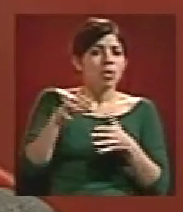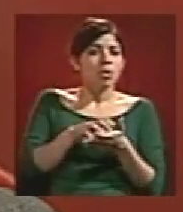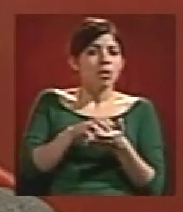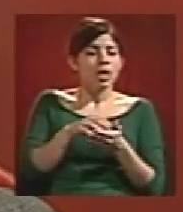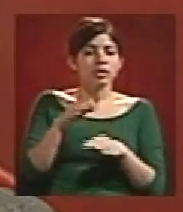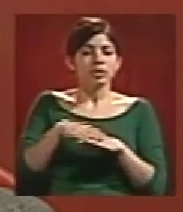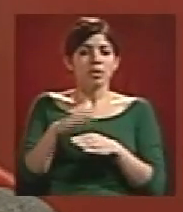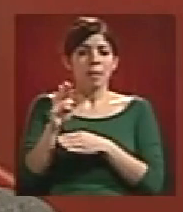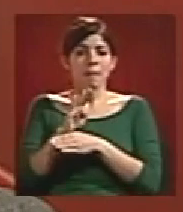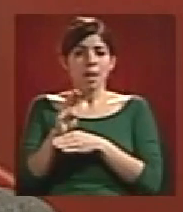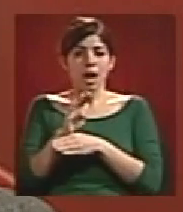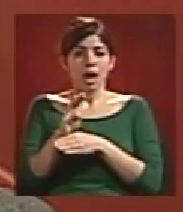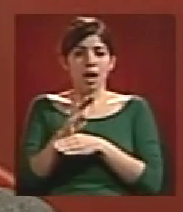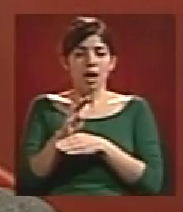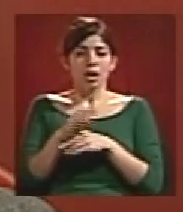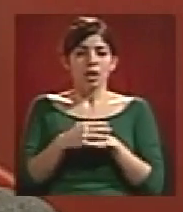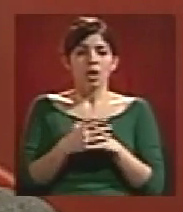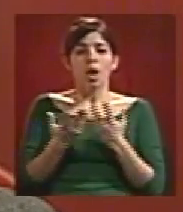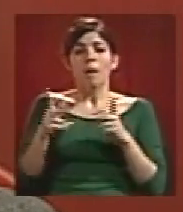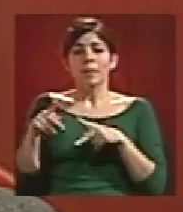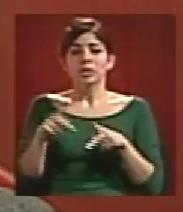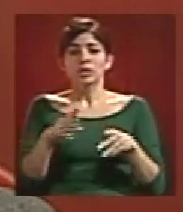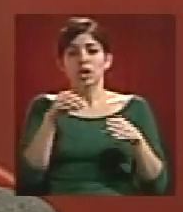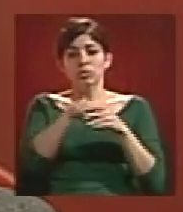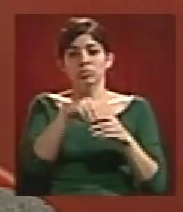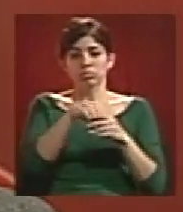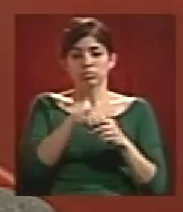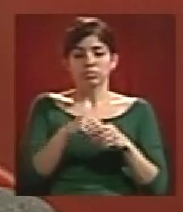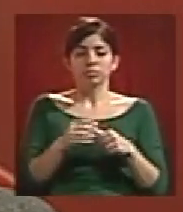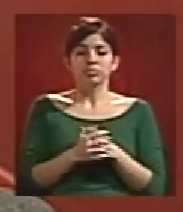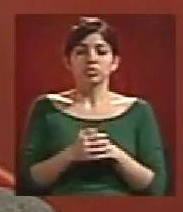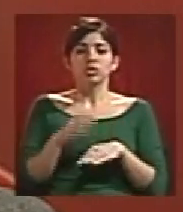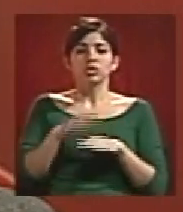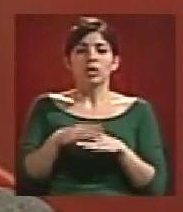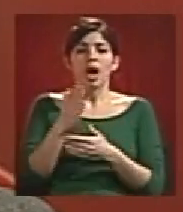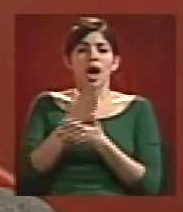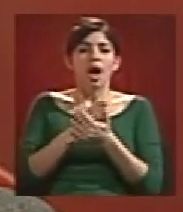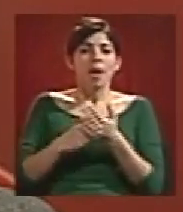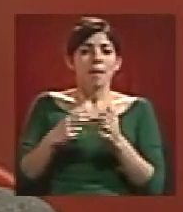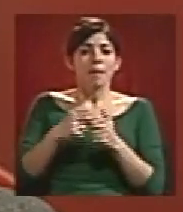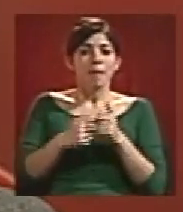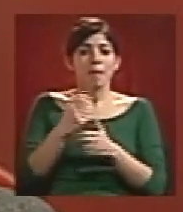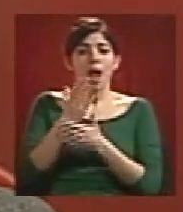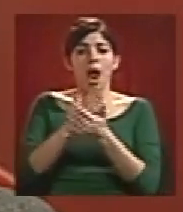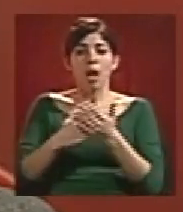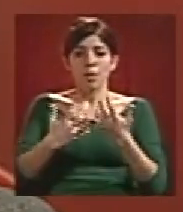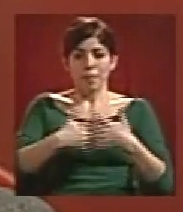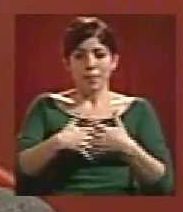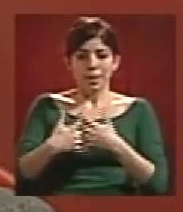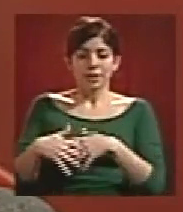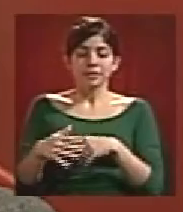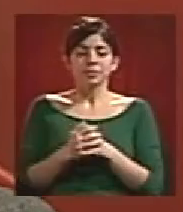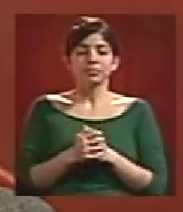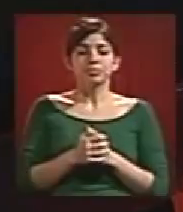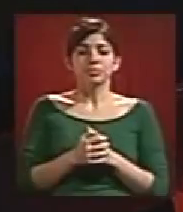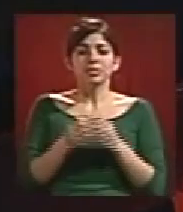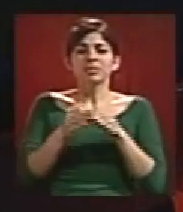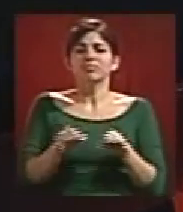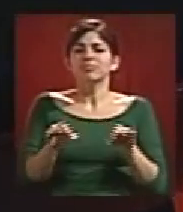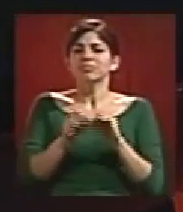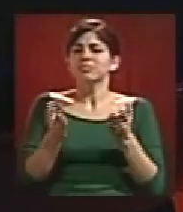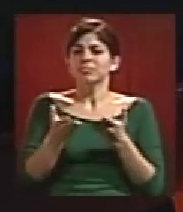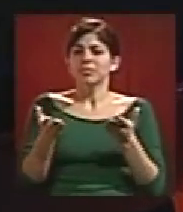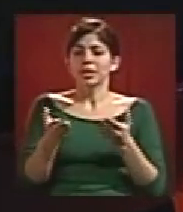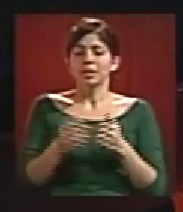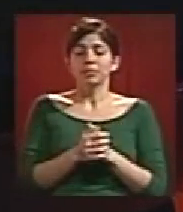bancos, de los ahorrantes, de los inversionistas, sobre algún problema de alguna entidad. Y es que es importante tener claro